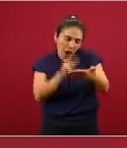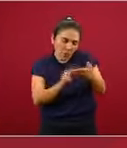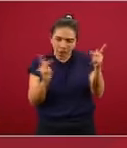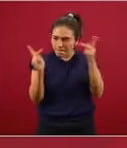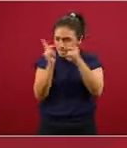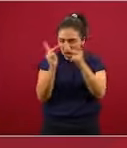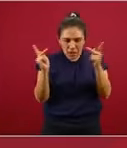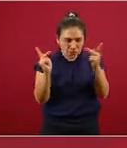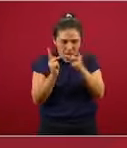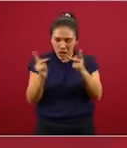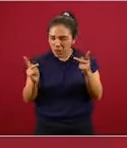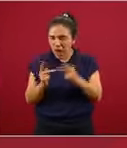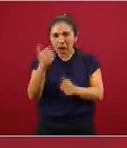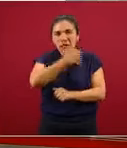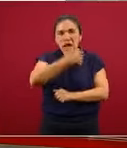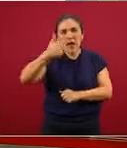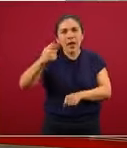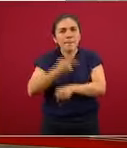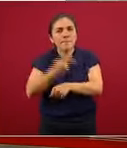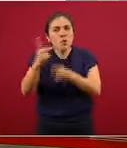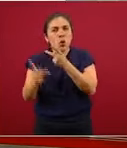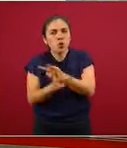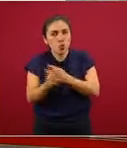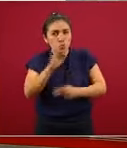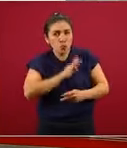para evaluar cada producto de los